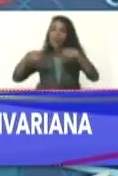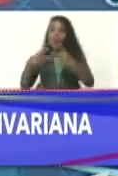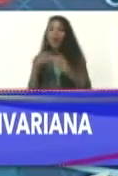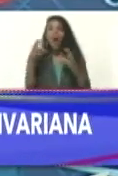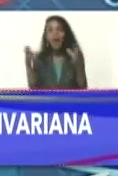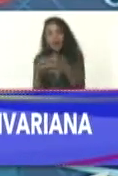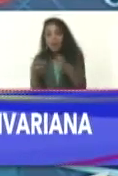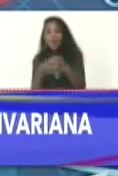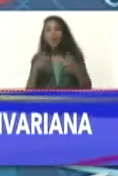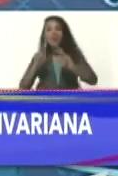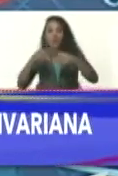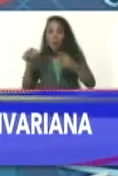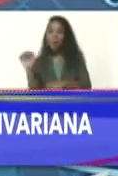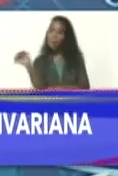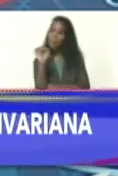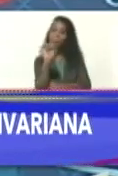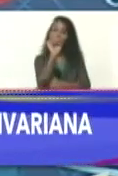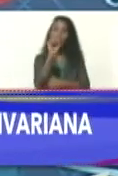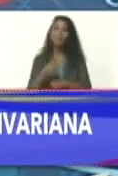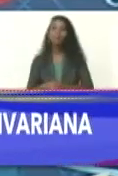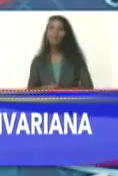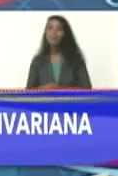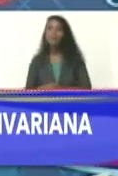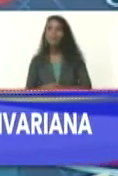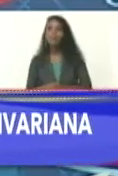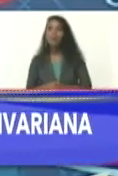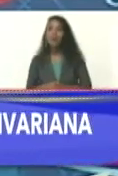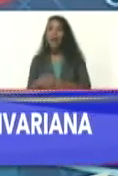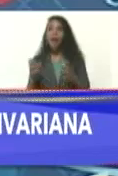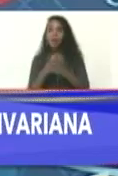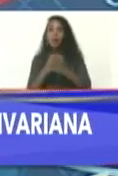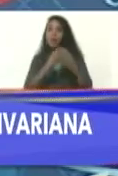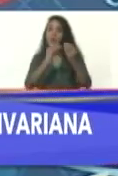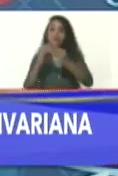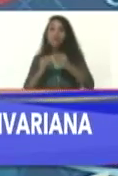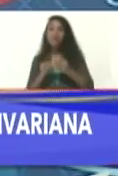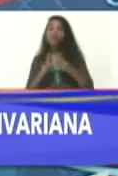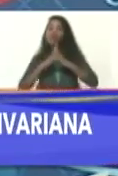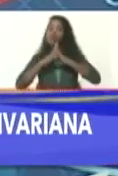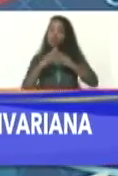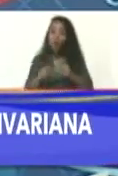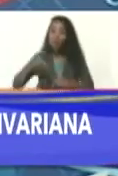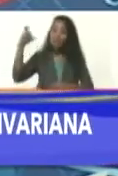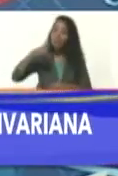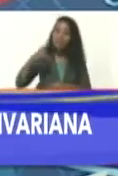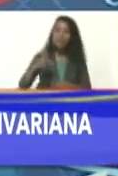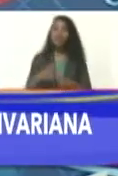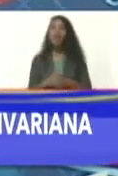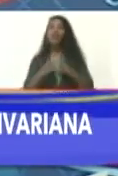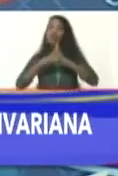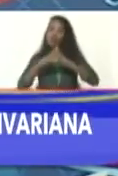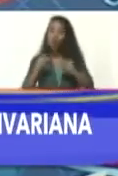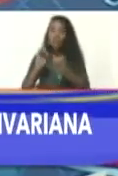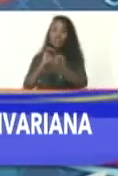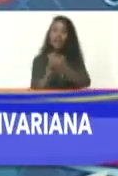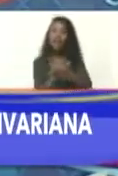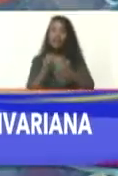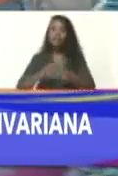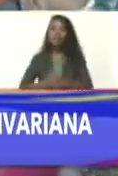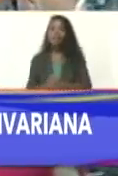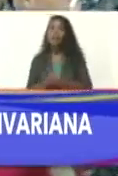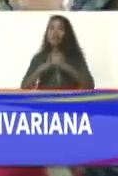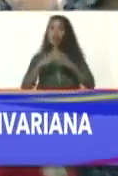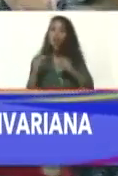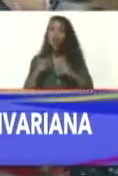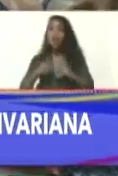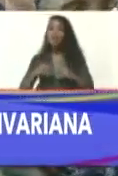nuevas patrullas, en equipos donde se recupere todo lo que se le quite, todo lo que se le quite al